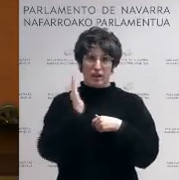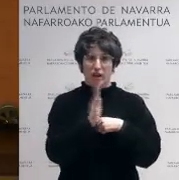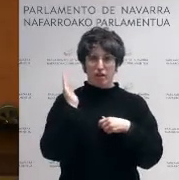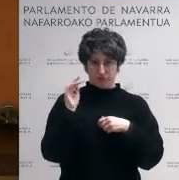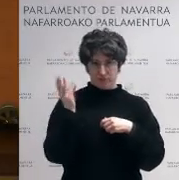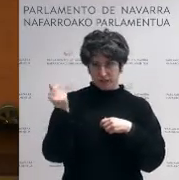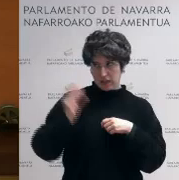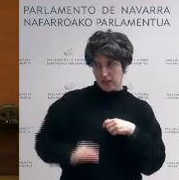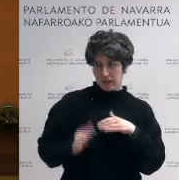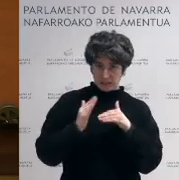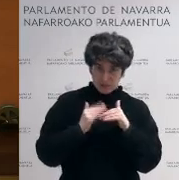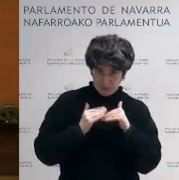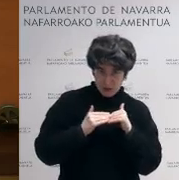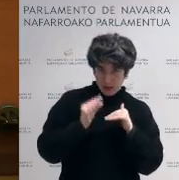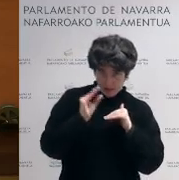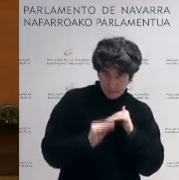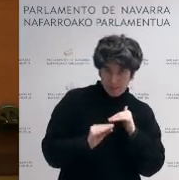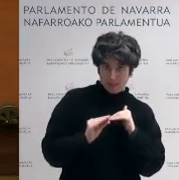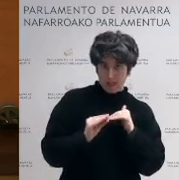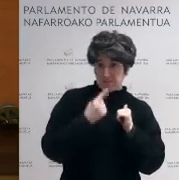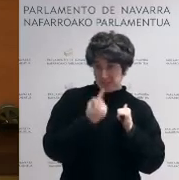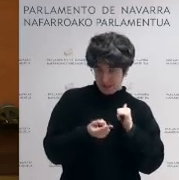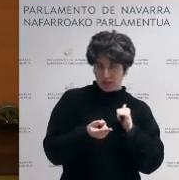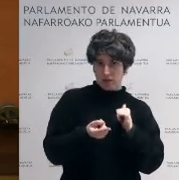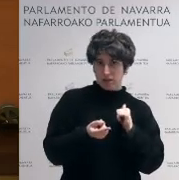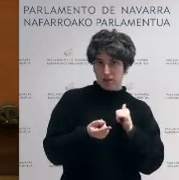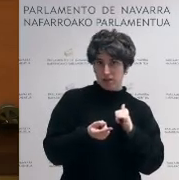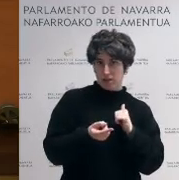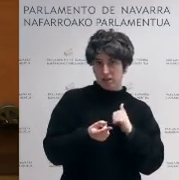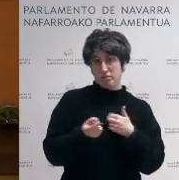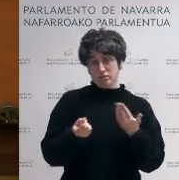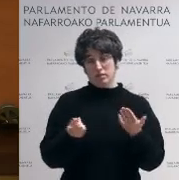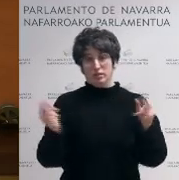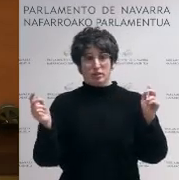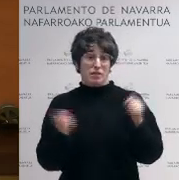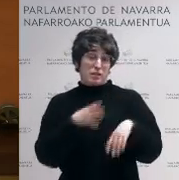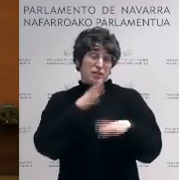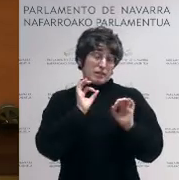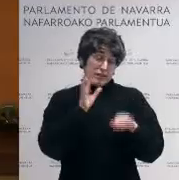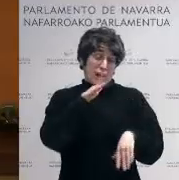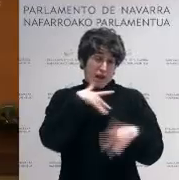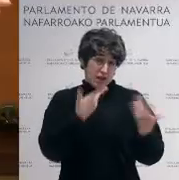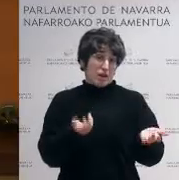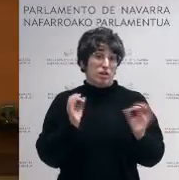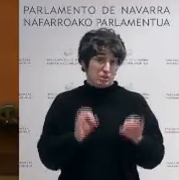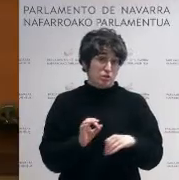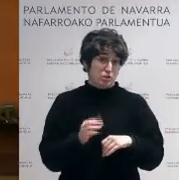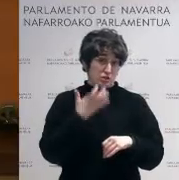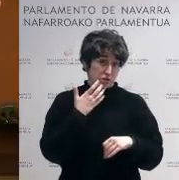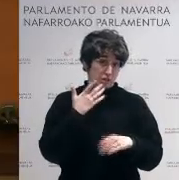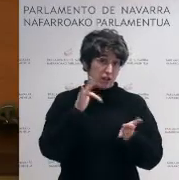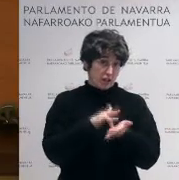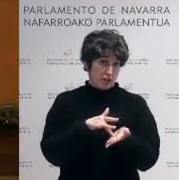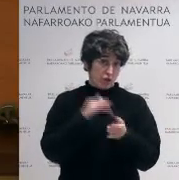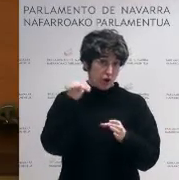bajas. Querían salvar con ese titular la cara, bueno, pues al Gobierno y a los partidos que ustedes van a votar. Van a votar lo que van a votar